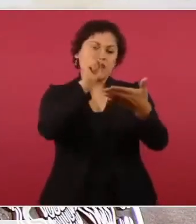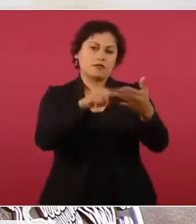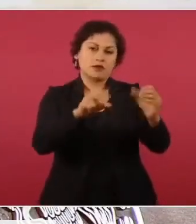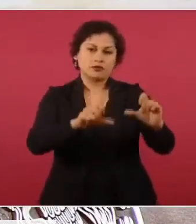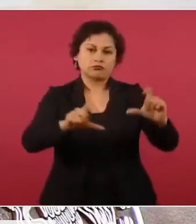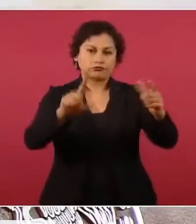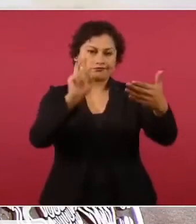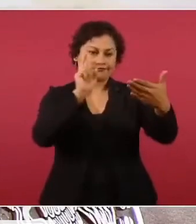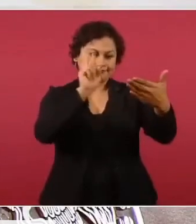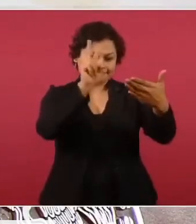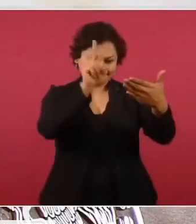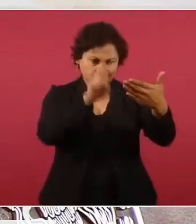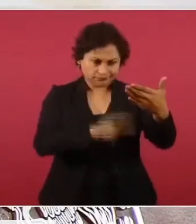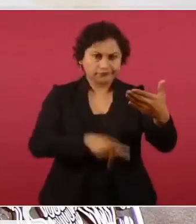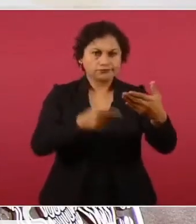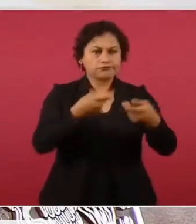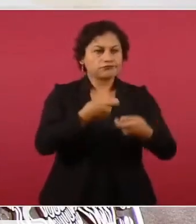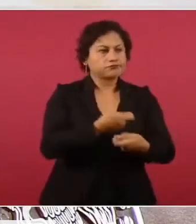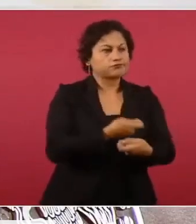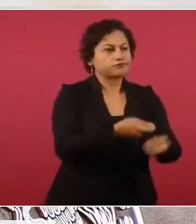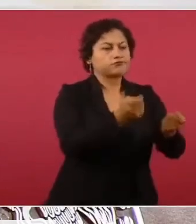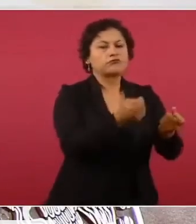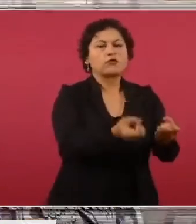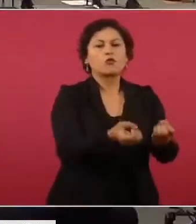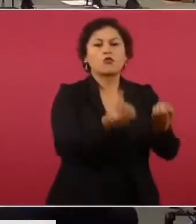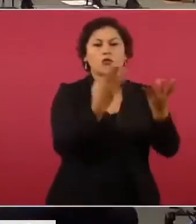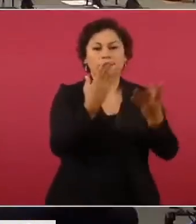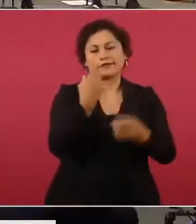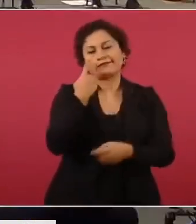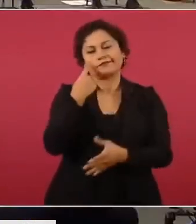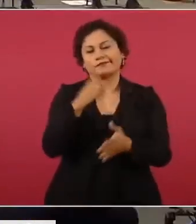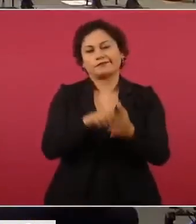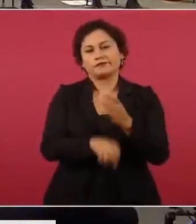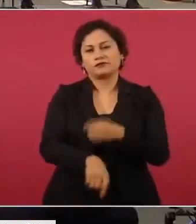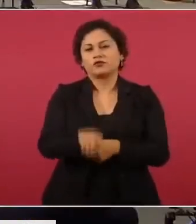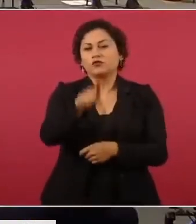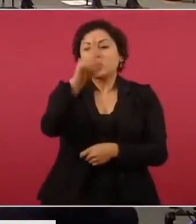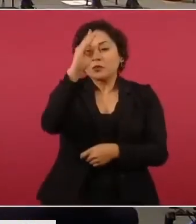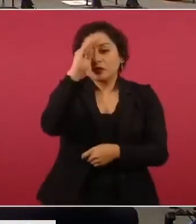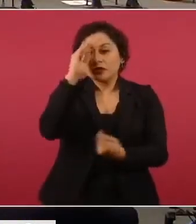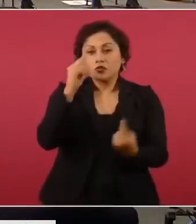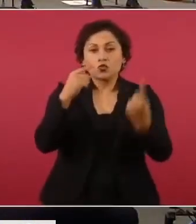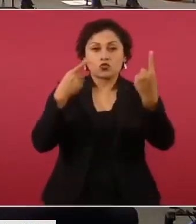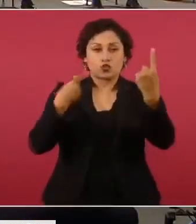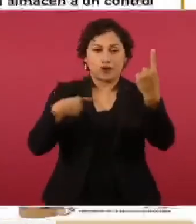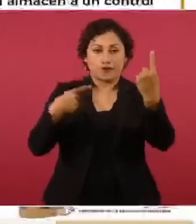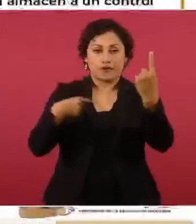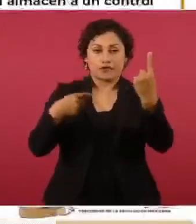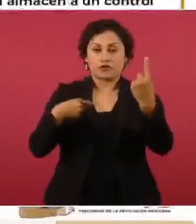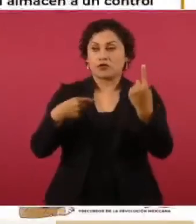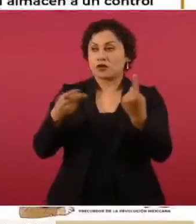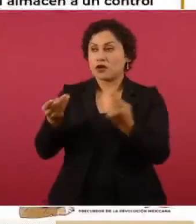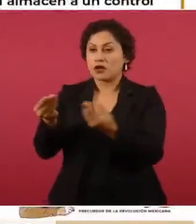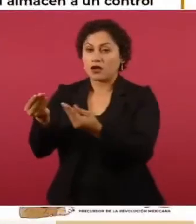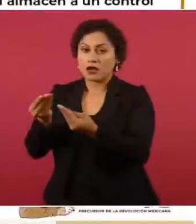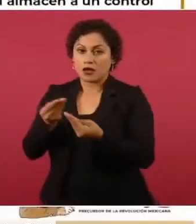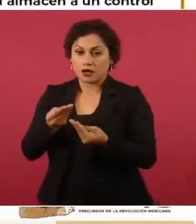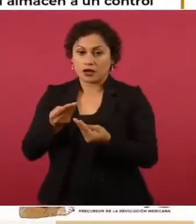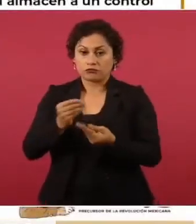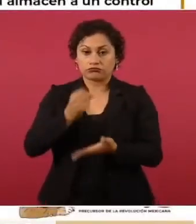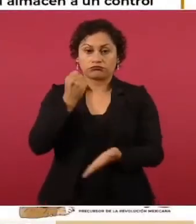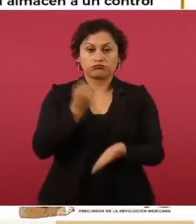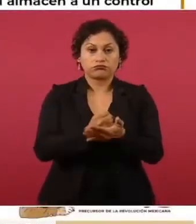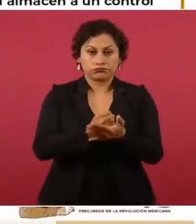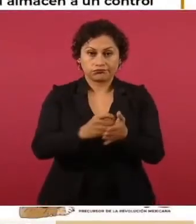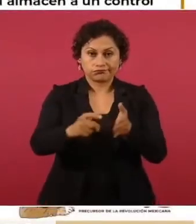Es muy difícil pensar que un usuario se va a ir con su receta sellada, cancelada, si no le dieron los medicamentos.